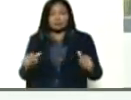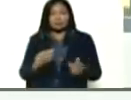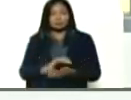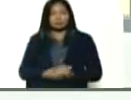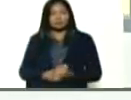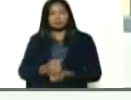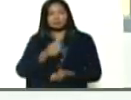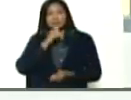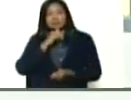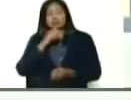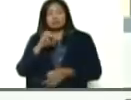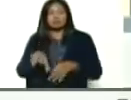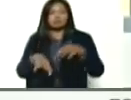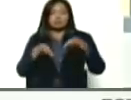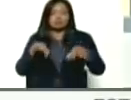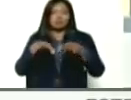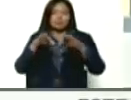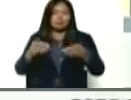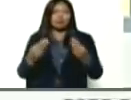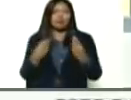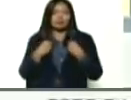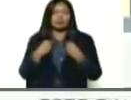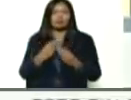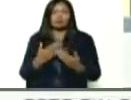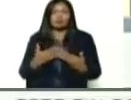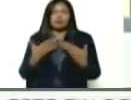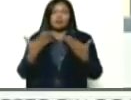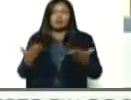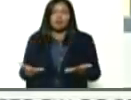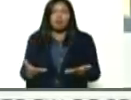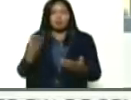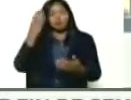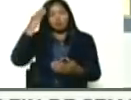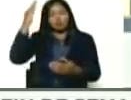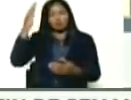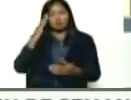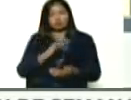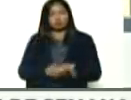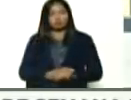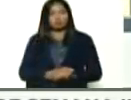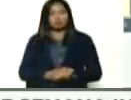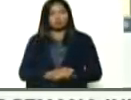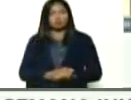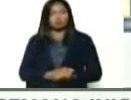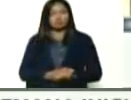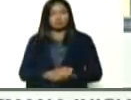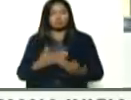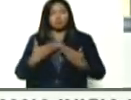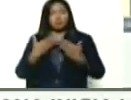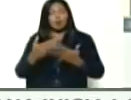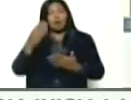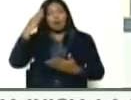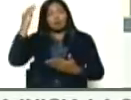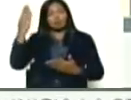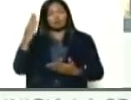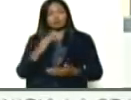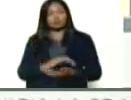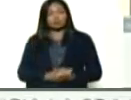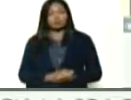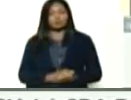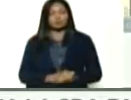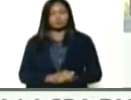siembra la vida le está dando una ofrenda a dios es una ofrenda que le entrega a dios al creador